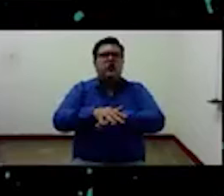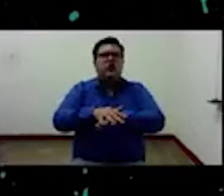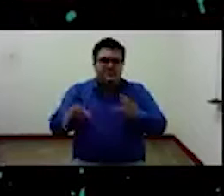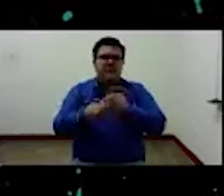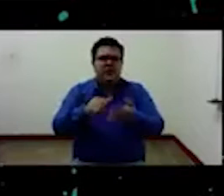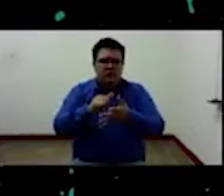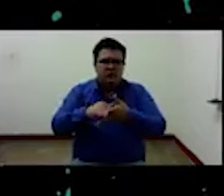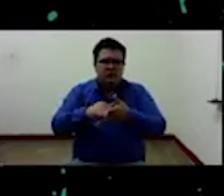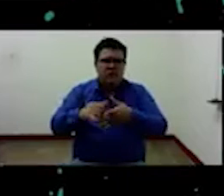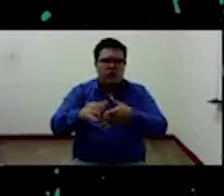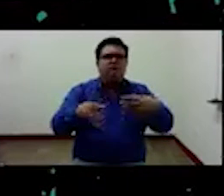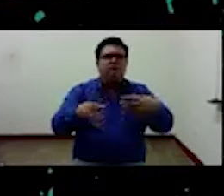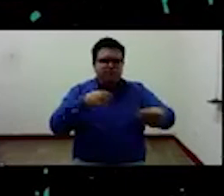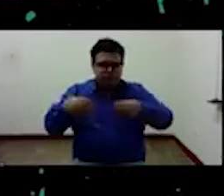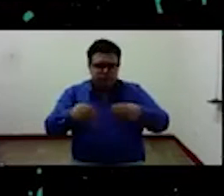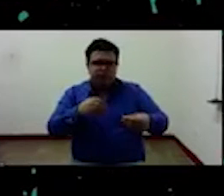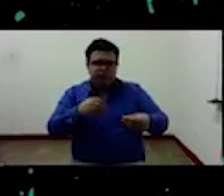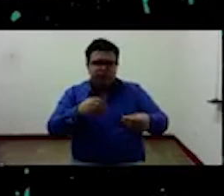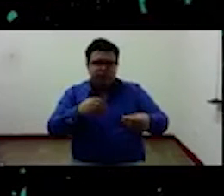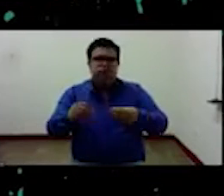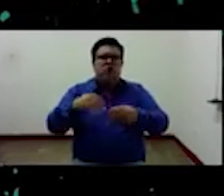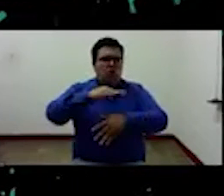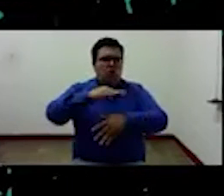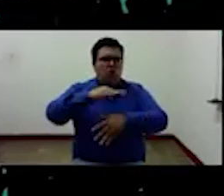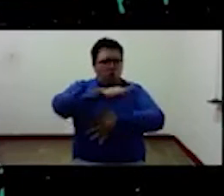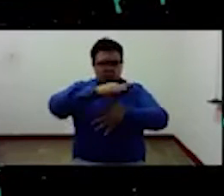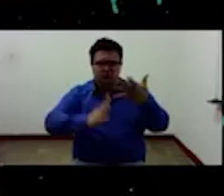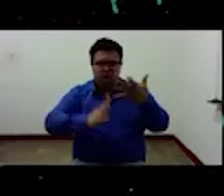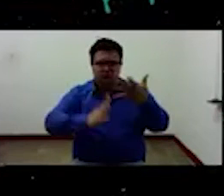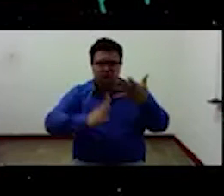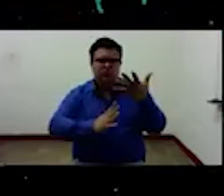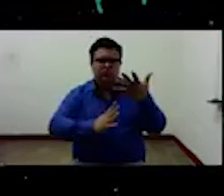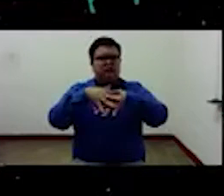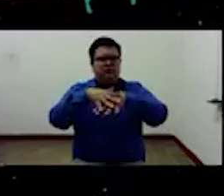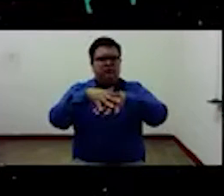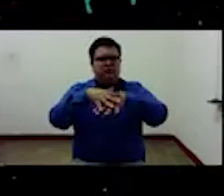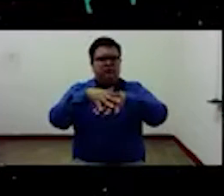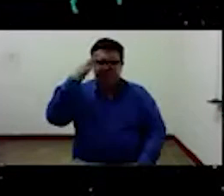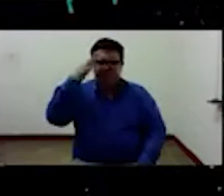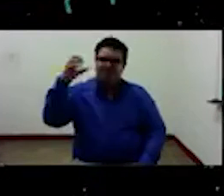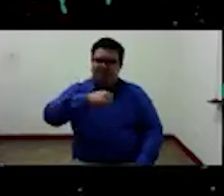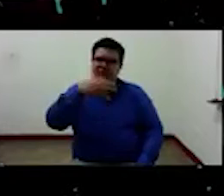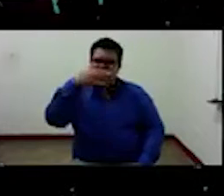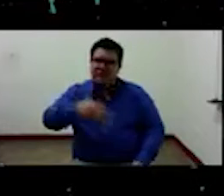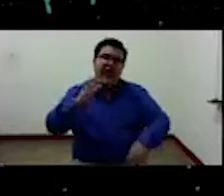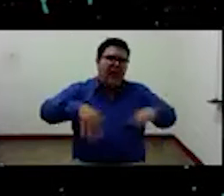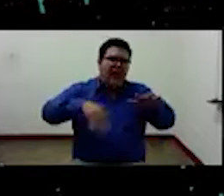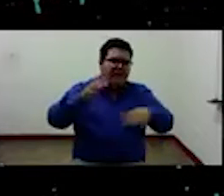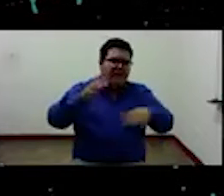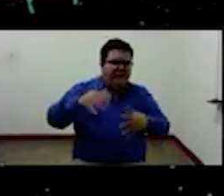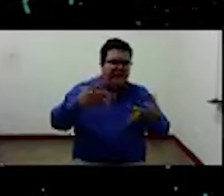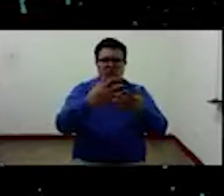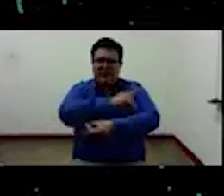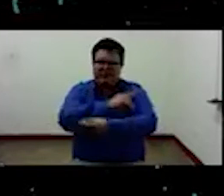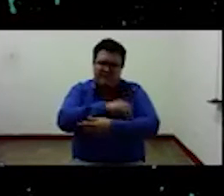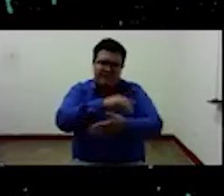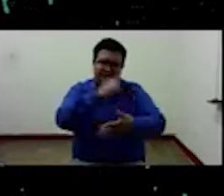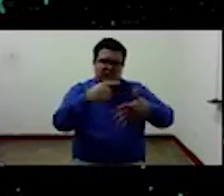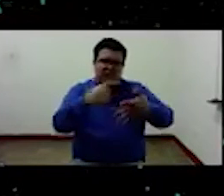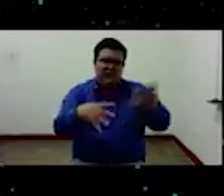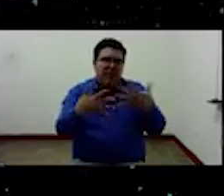esa transversalidad, digamos que me gusta tanto, contaminar las disciplinas,